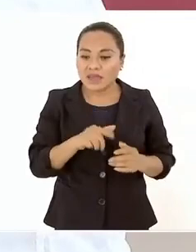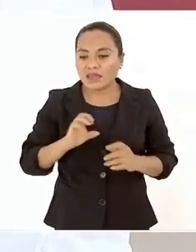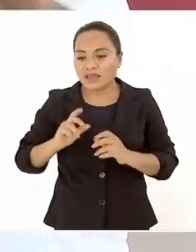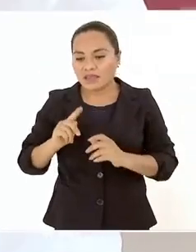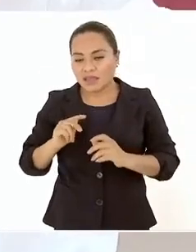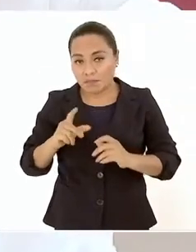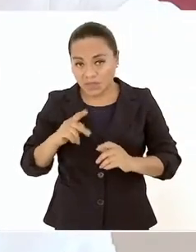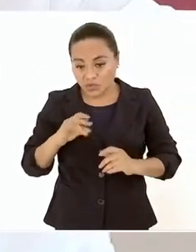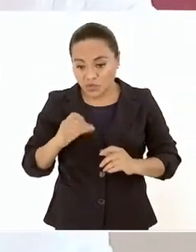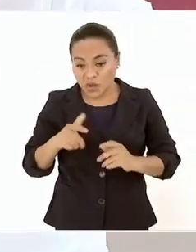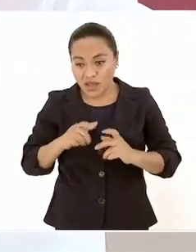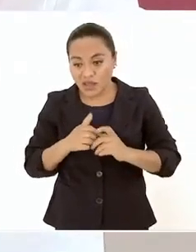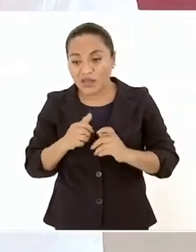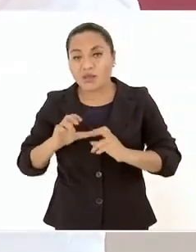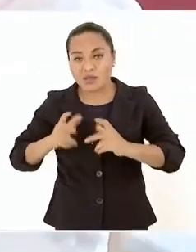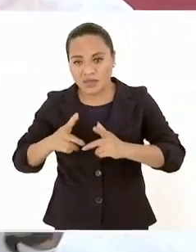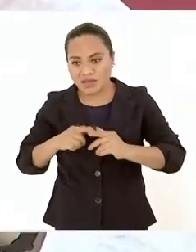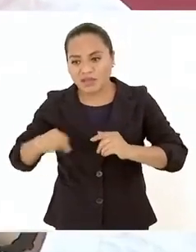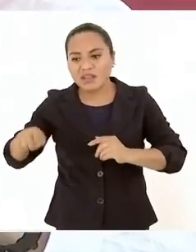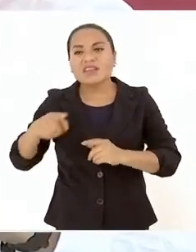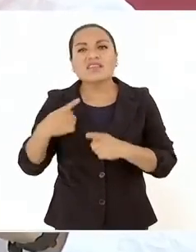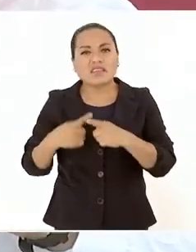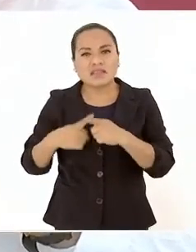Hidalgo, Marina.